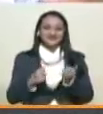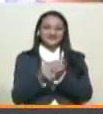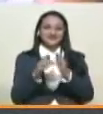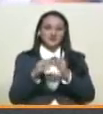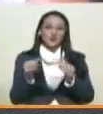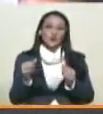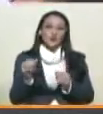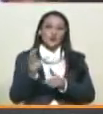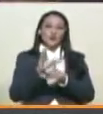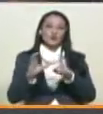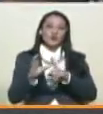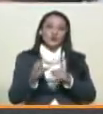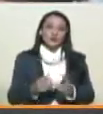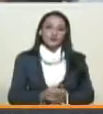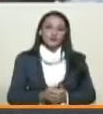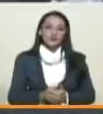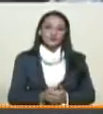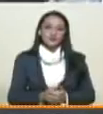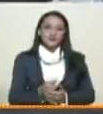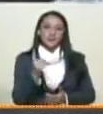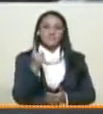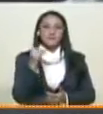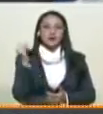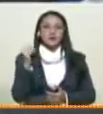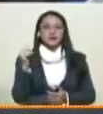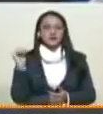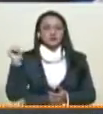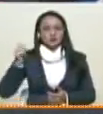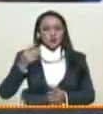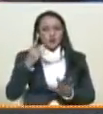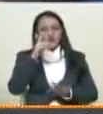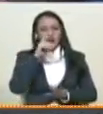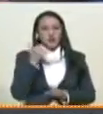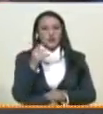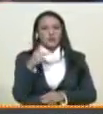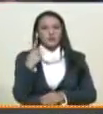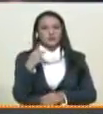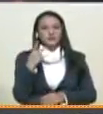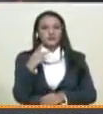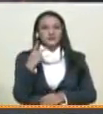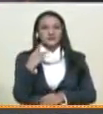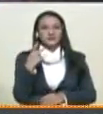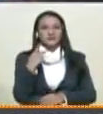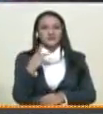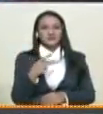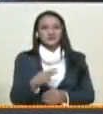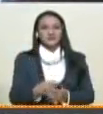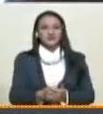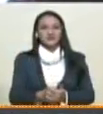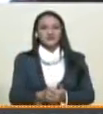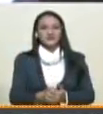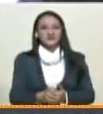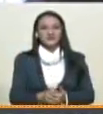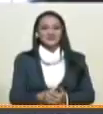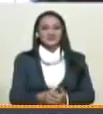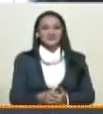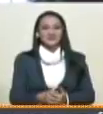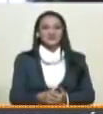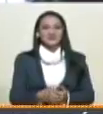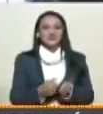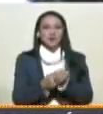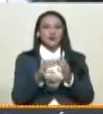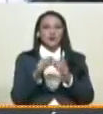cultura. Mire, por primera vez, después de 9 años, hay una política de la gobernación del Estado de apoyo a todas las